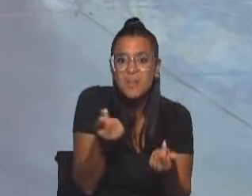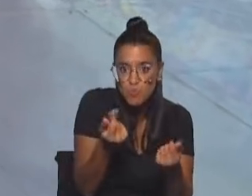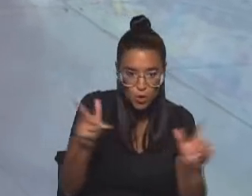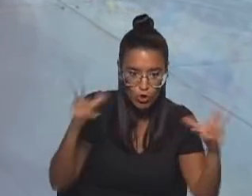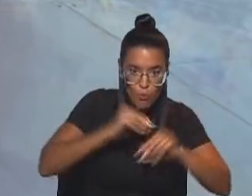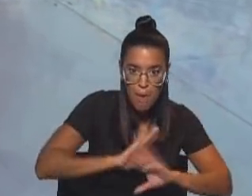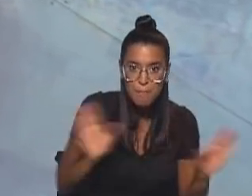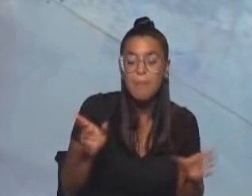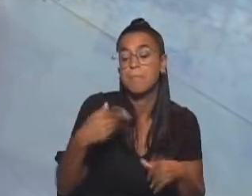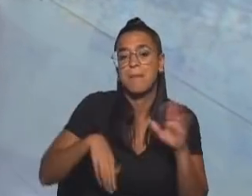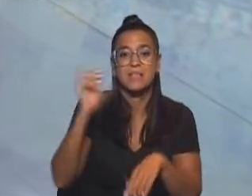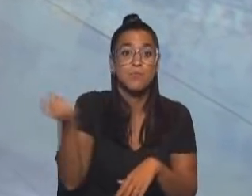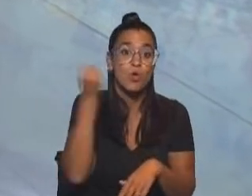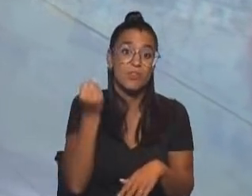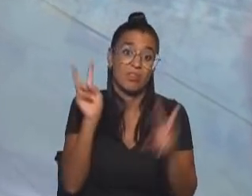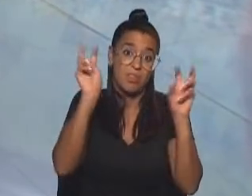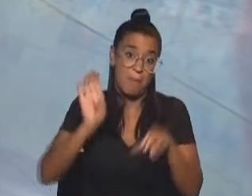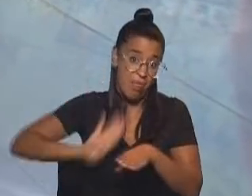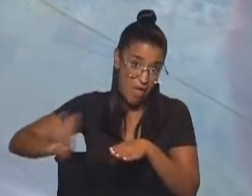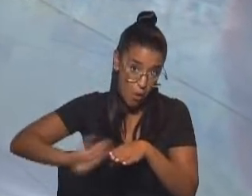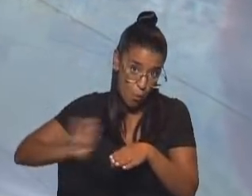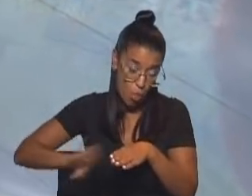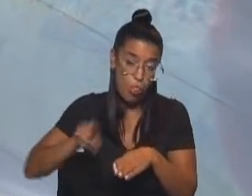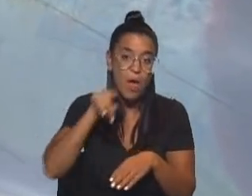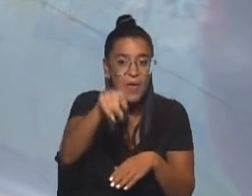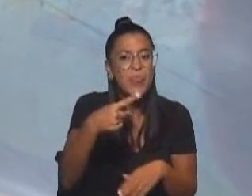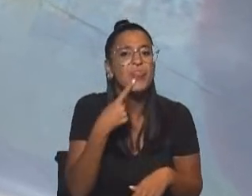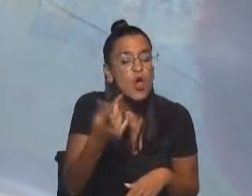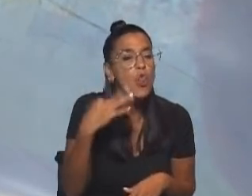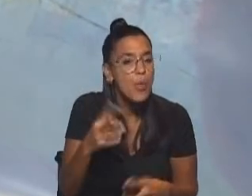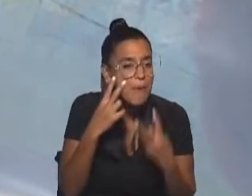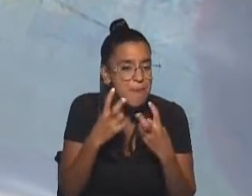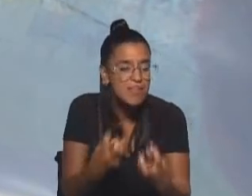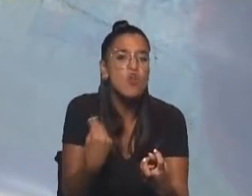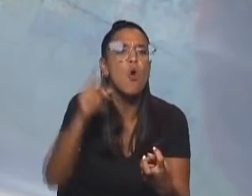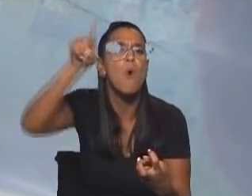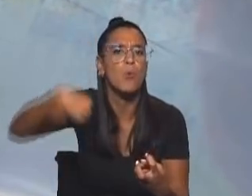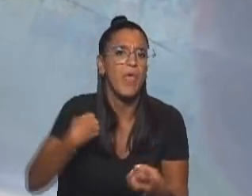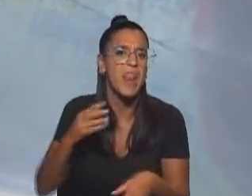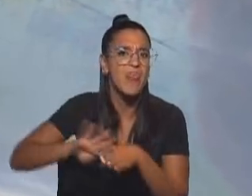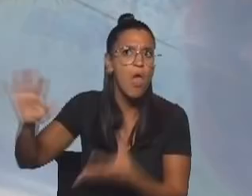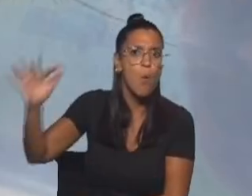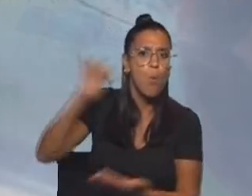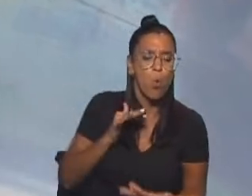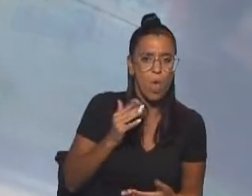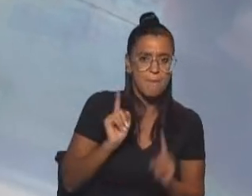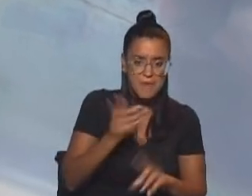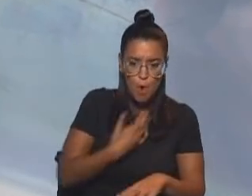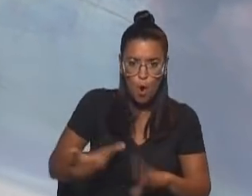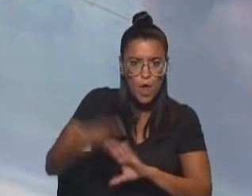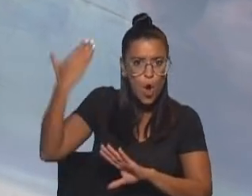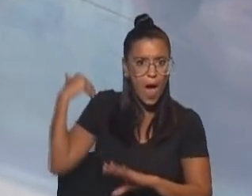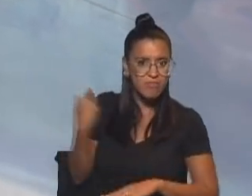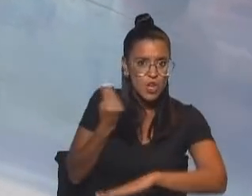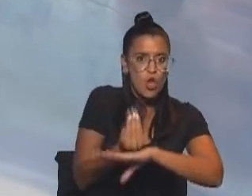directamente a lo más importante, que es el tema de la deuda. Tal cual, y allí dijo que hay que investigar el origen de la deuda tomada durante el gobierno anterior, durante el